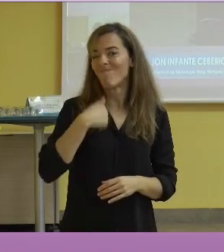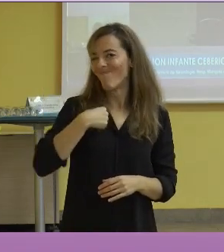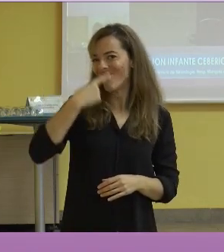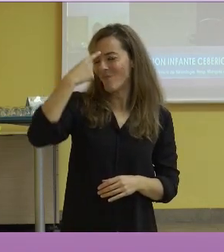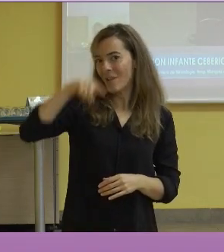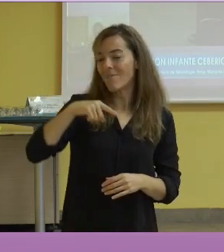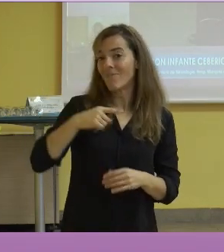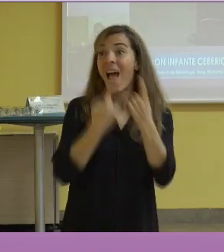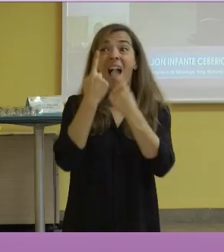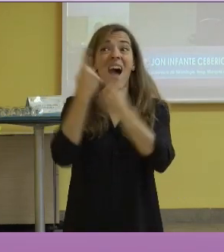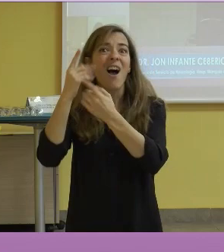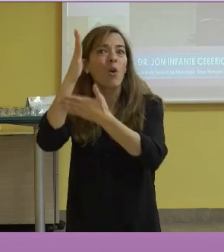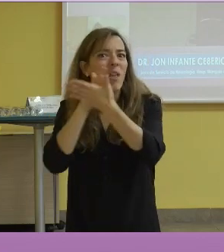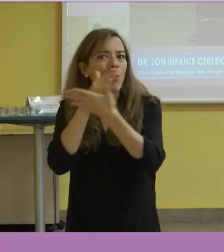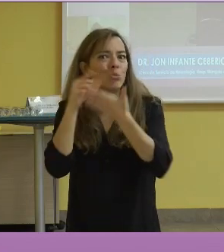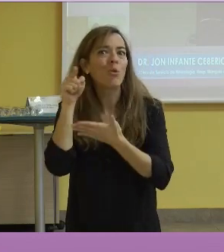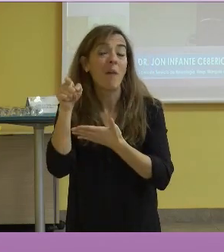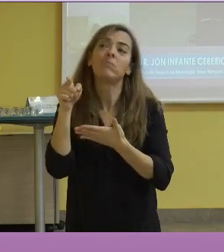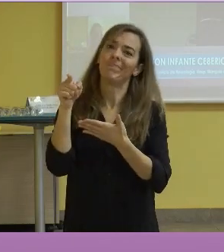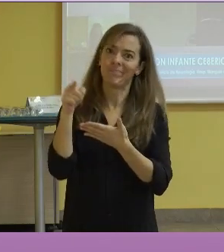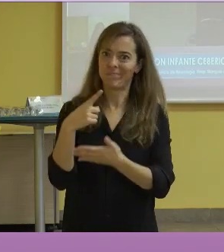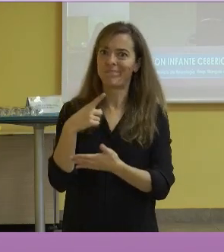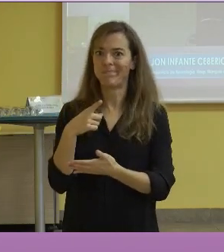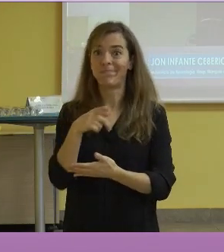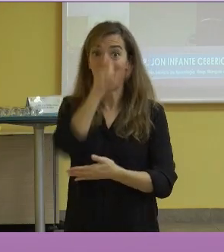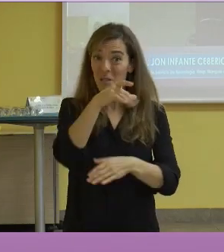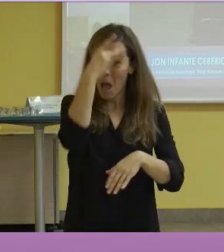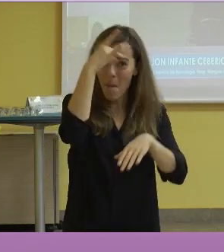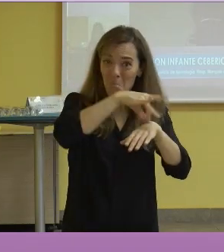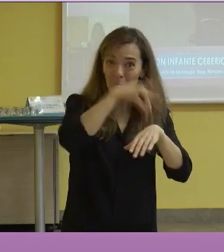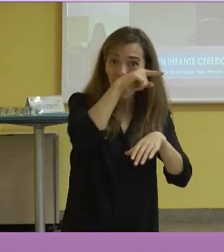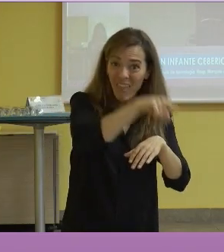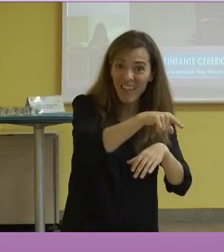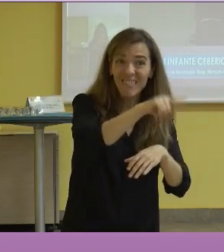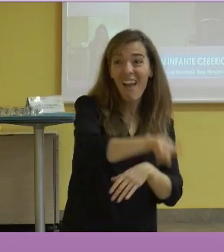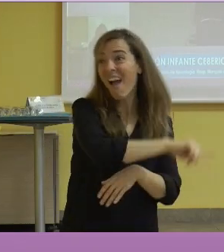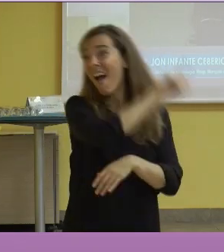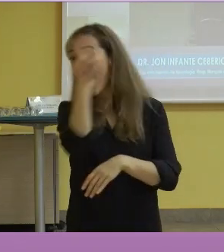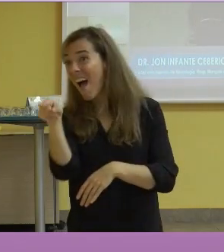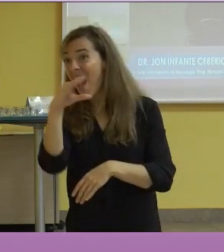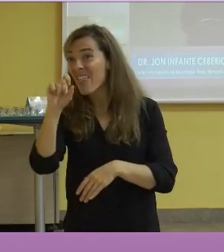que en algunas comunidades ponían dificultades a los pacientes a la hora de remitirles a un CESUR.